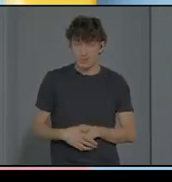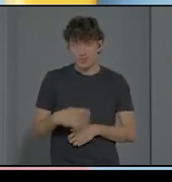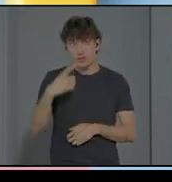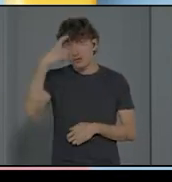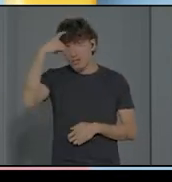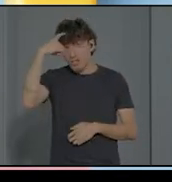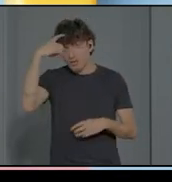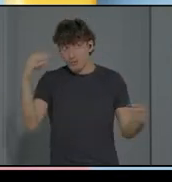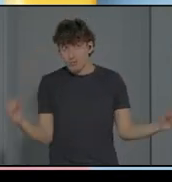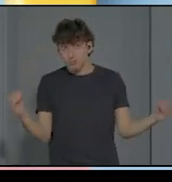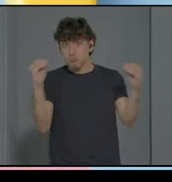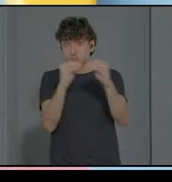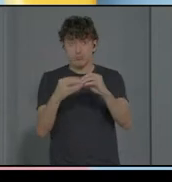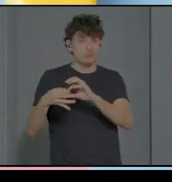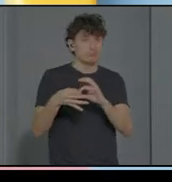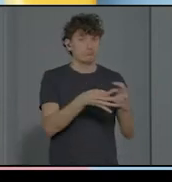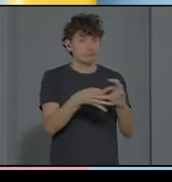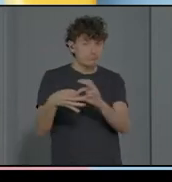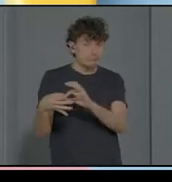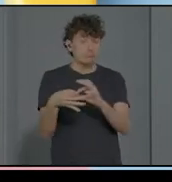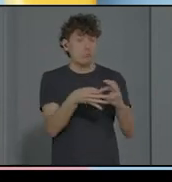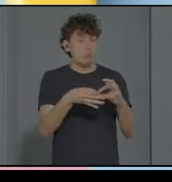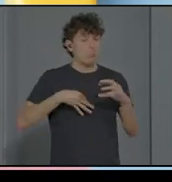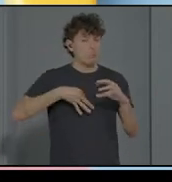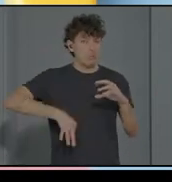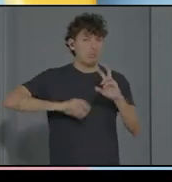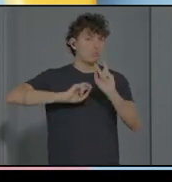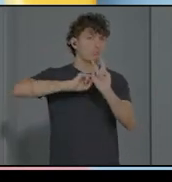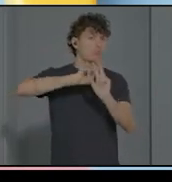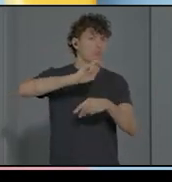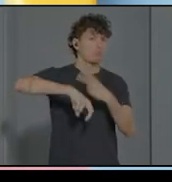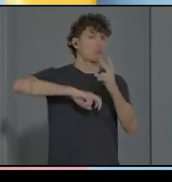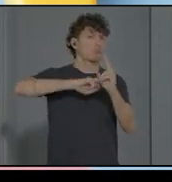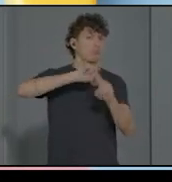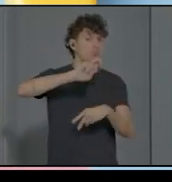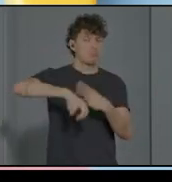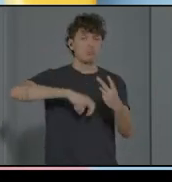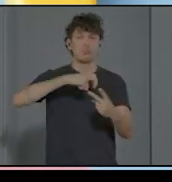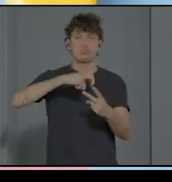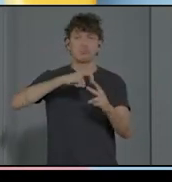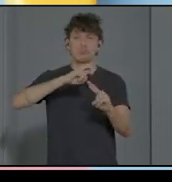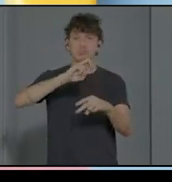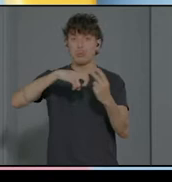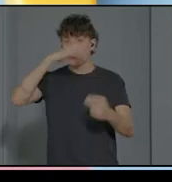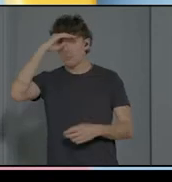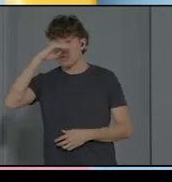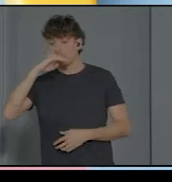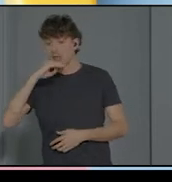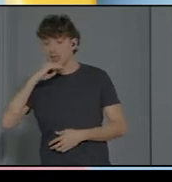pueda modificar en condiciones clínicas por parte del padre, cuando, por ejemplo, la madre